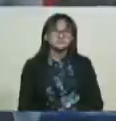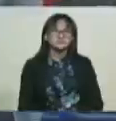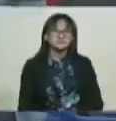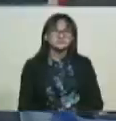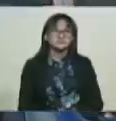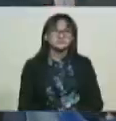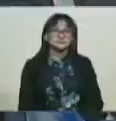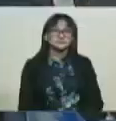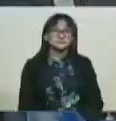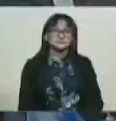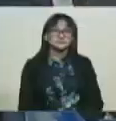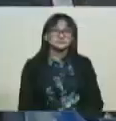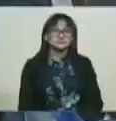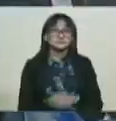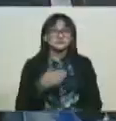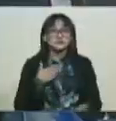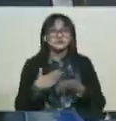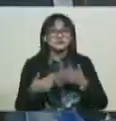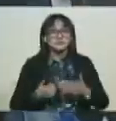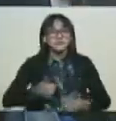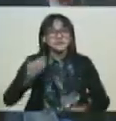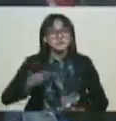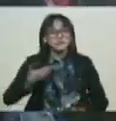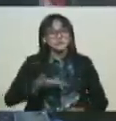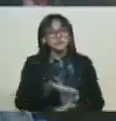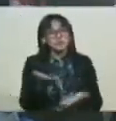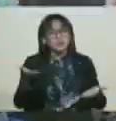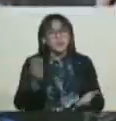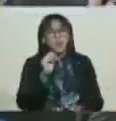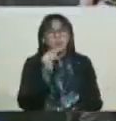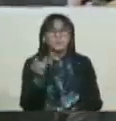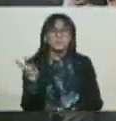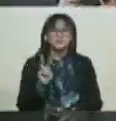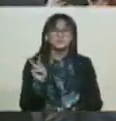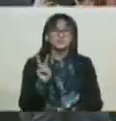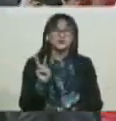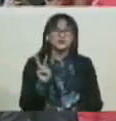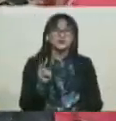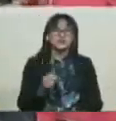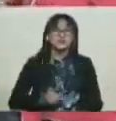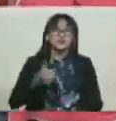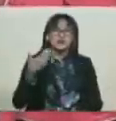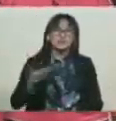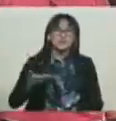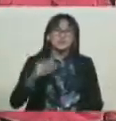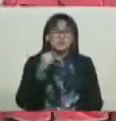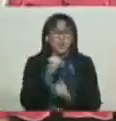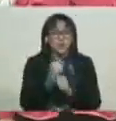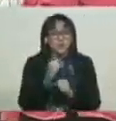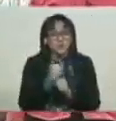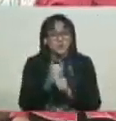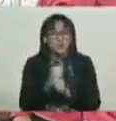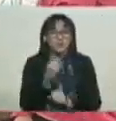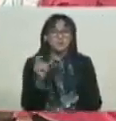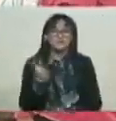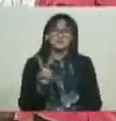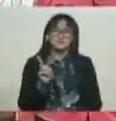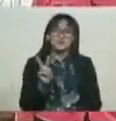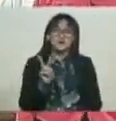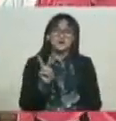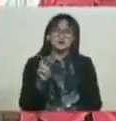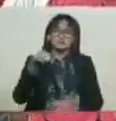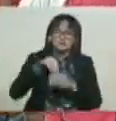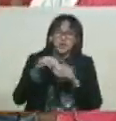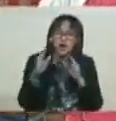me importa eres tu boda en venezolana me importa un obrero venezolano alma de